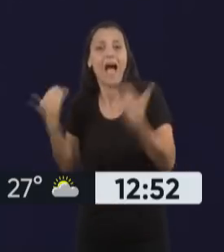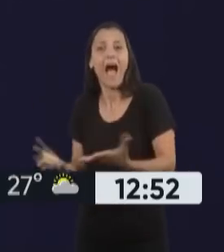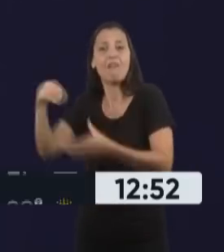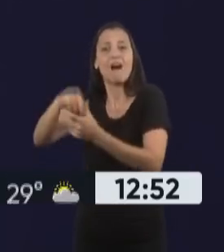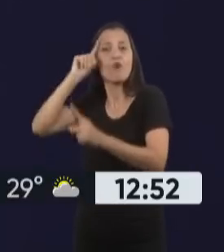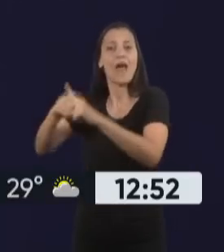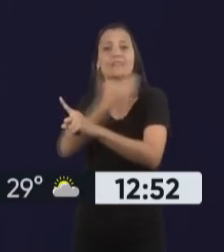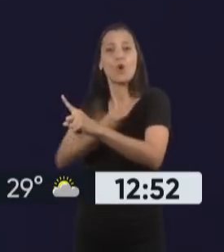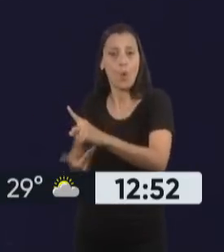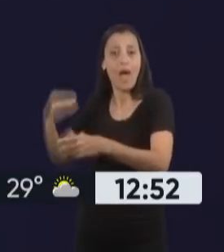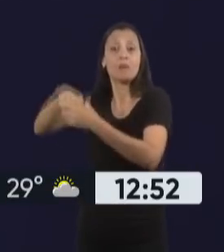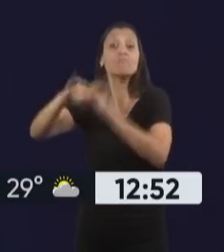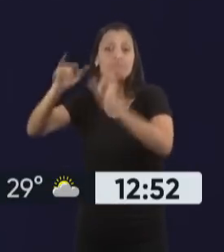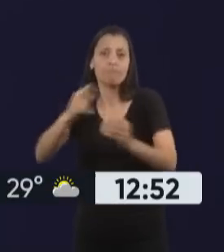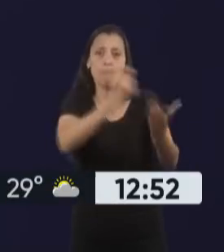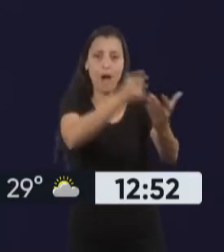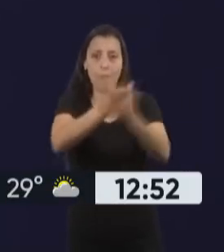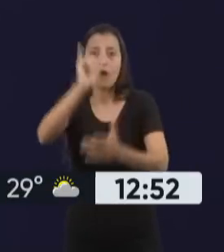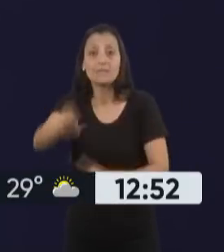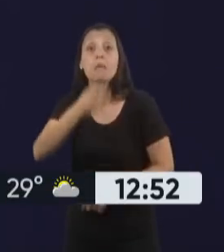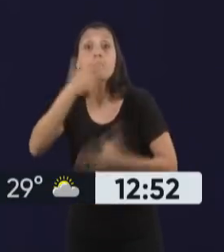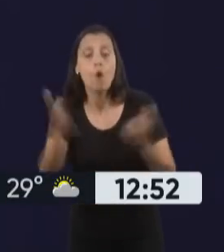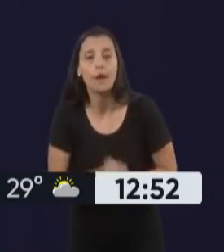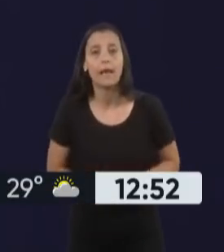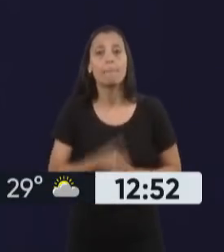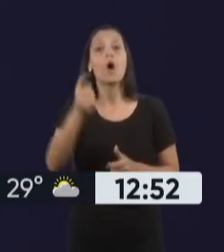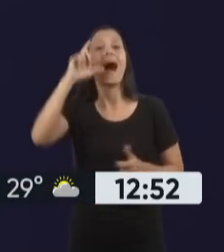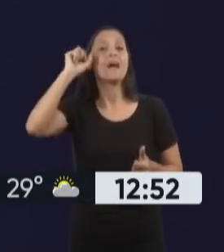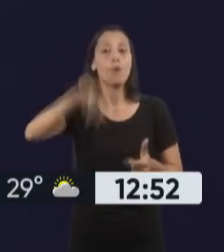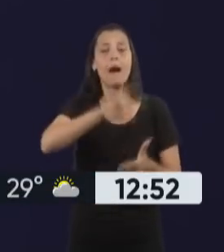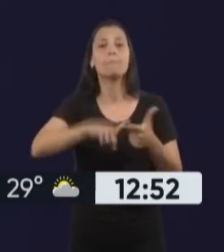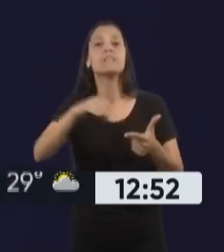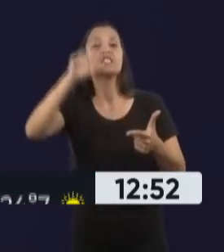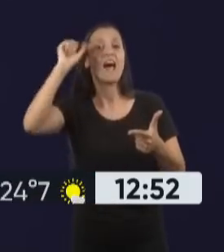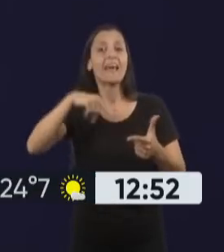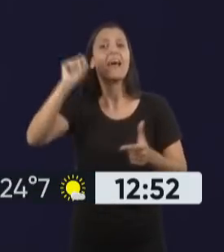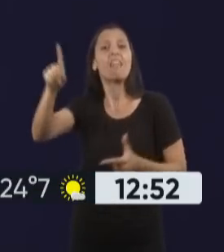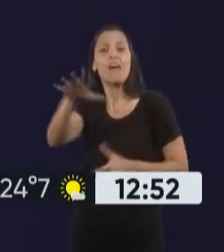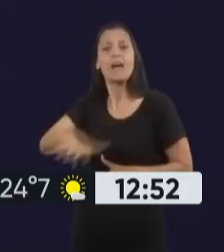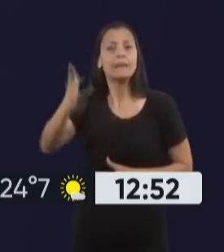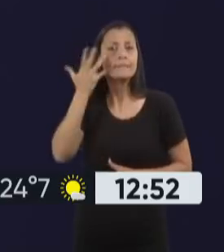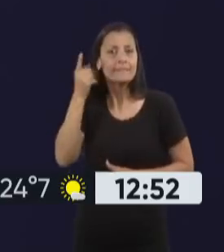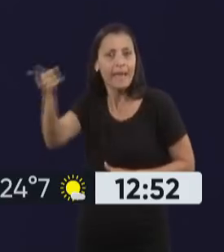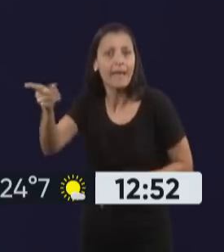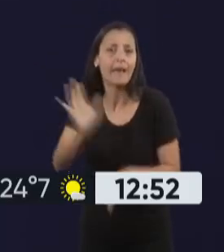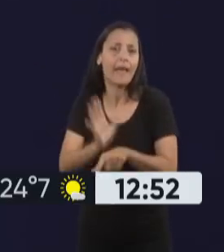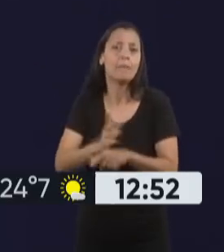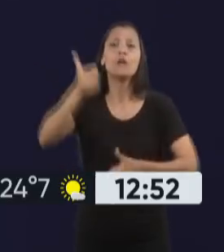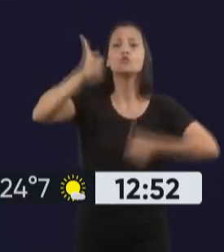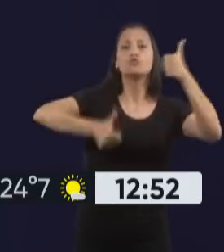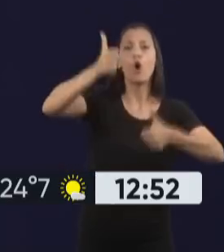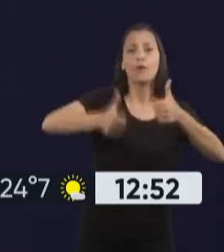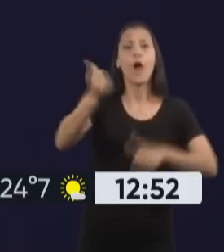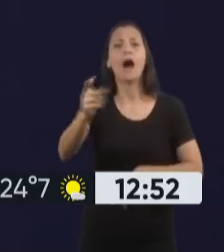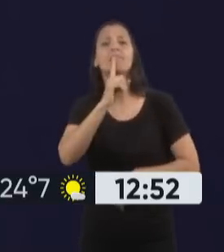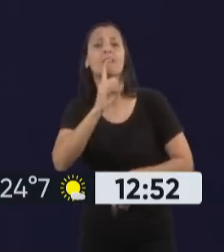gestión anterior, como por ejemplo el triatlón Ironman y el Challenger de Tigre, un torneo de tenis ATP que casualmente